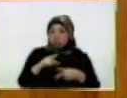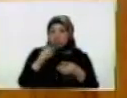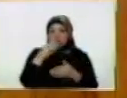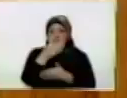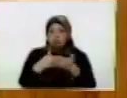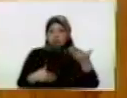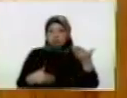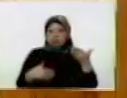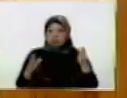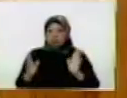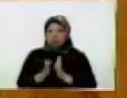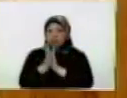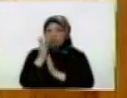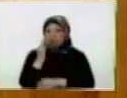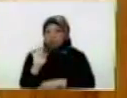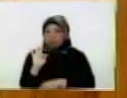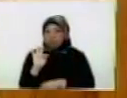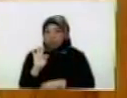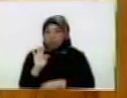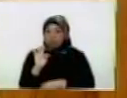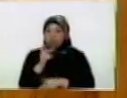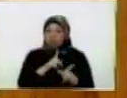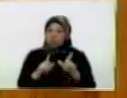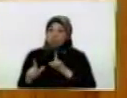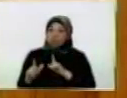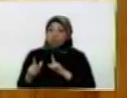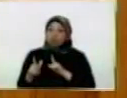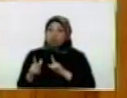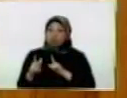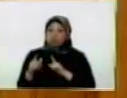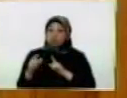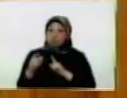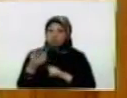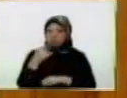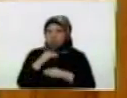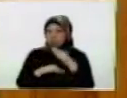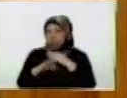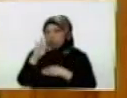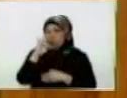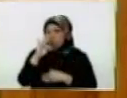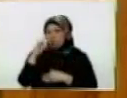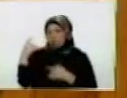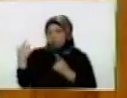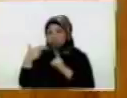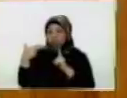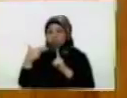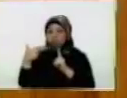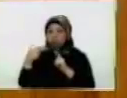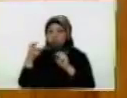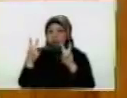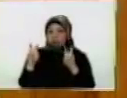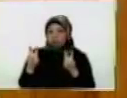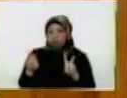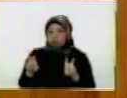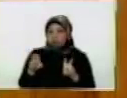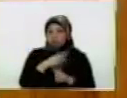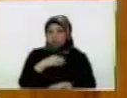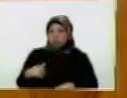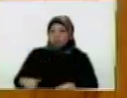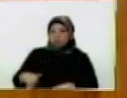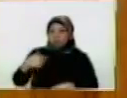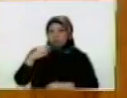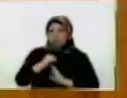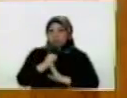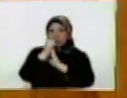Santa Fe de esos años ya aparecían como amenazas. Sin embargo, eso no amilanó a nuestro comandante y líder de la